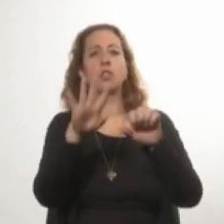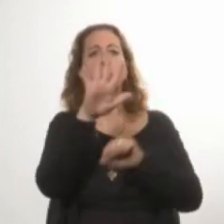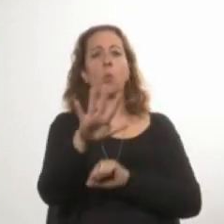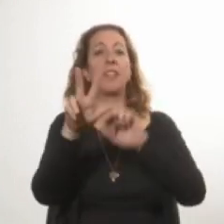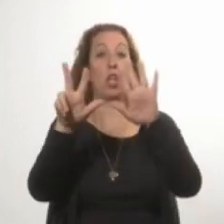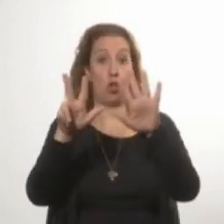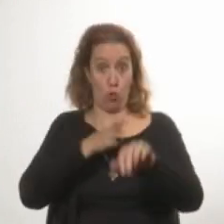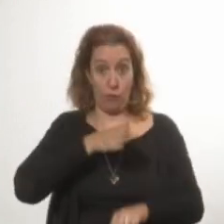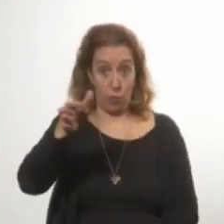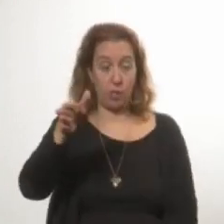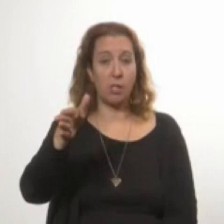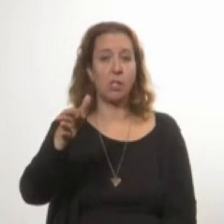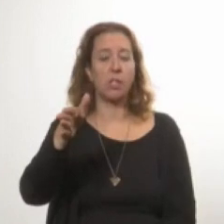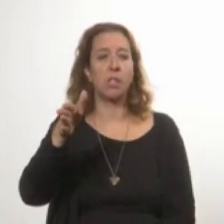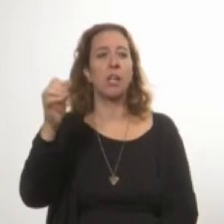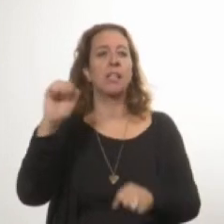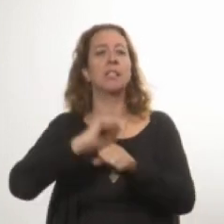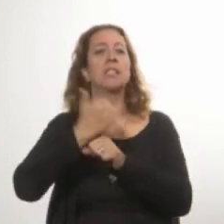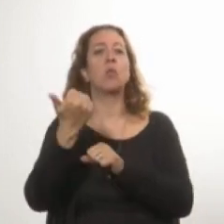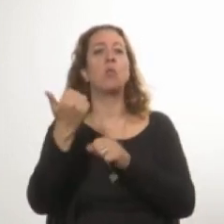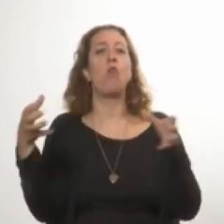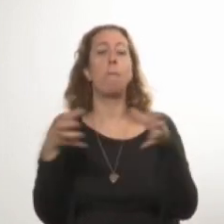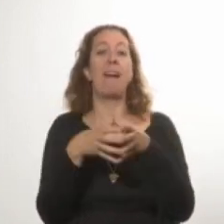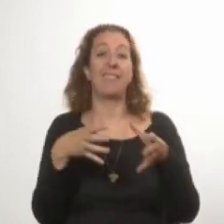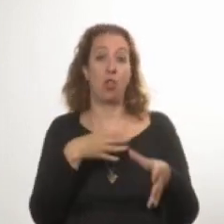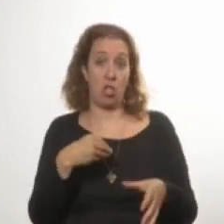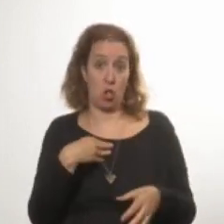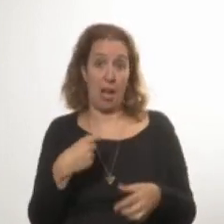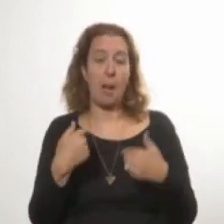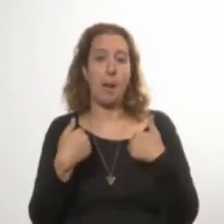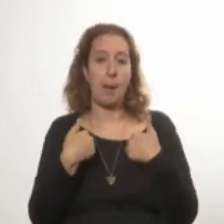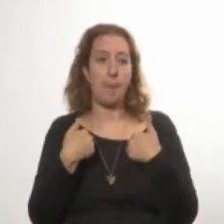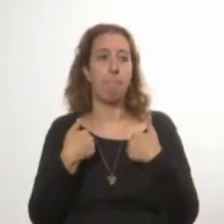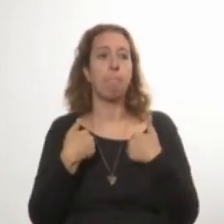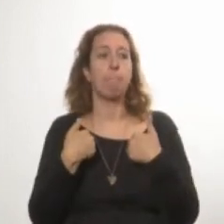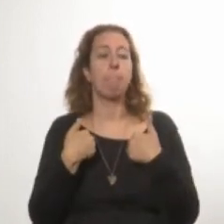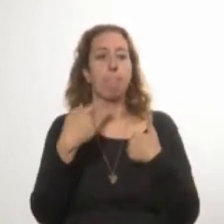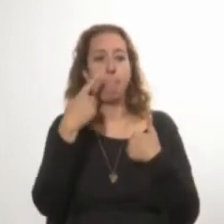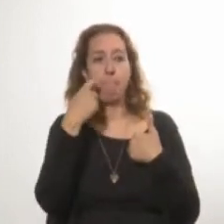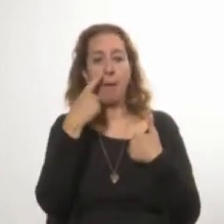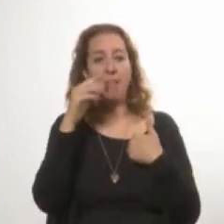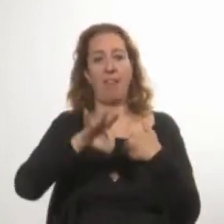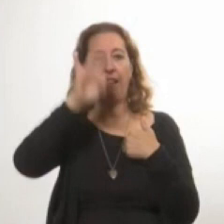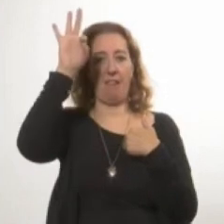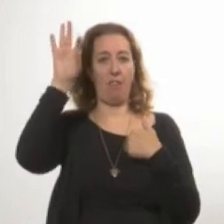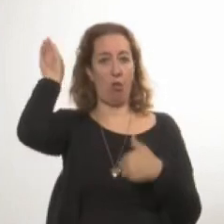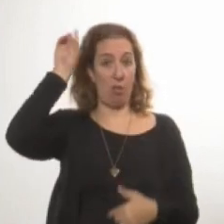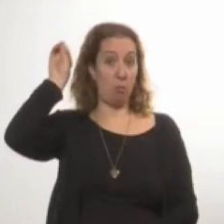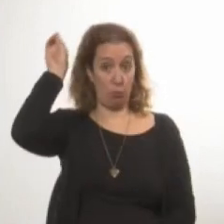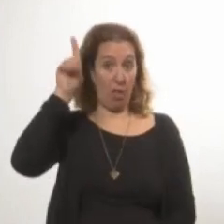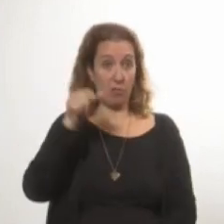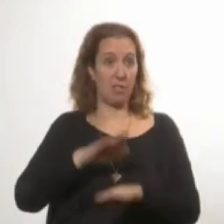1958 al triunfo del Partido Nacional. Mi padre fue elegido por primera vez diputado en